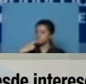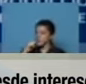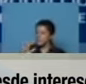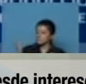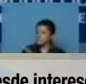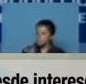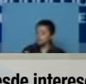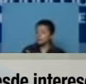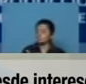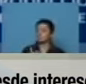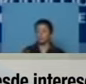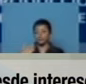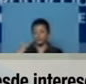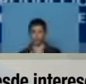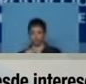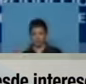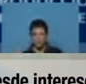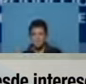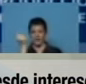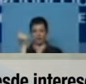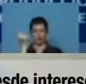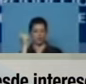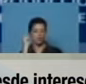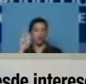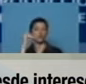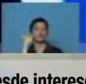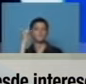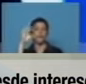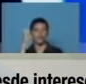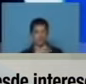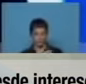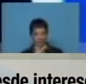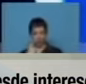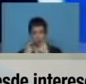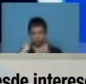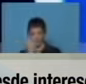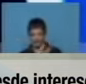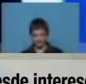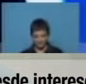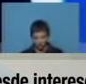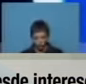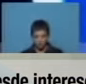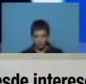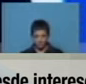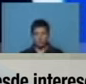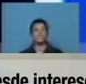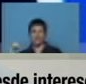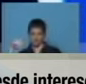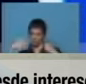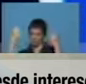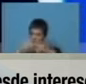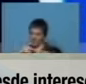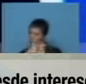precisamente a partir de esta recuperación por parte del rol del Estado se opera esto que no es magia, lo vuelvo a